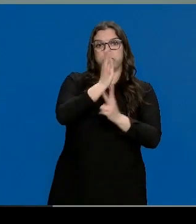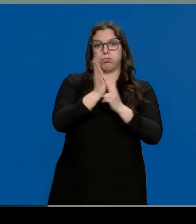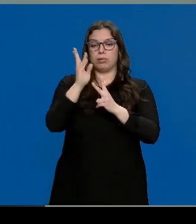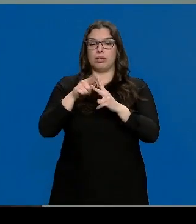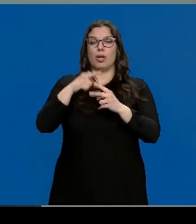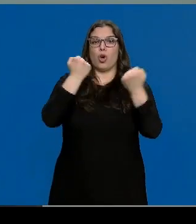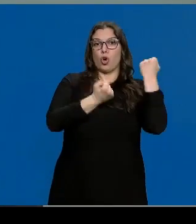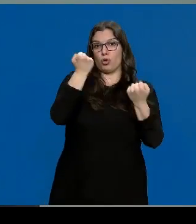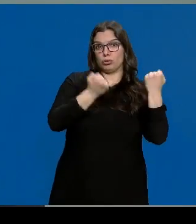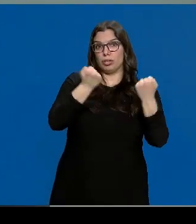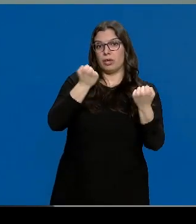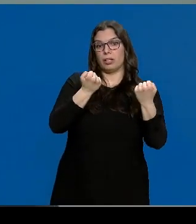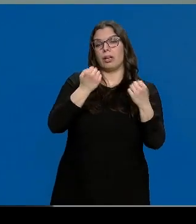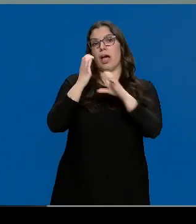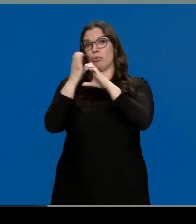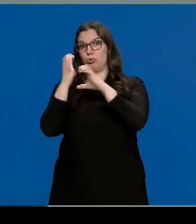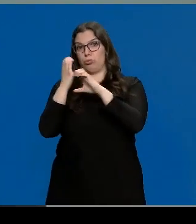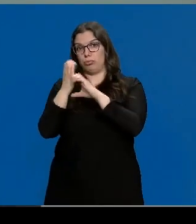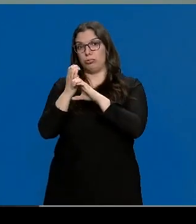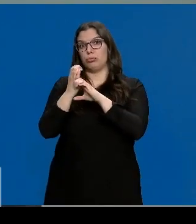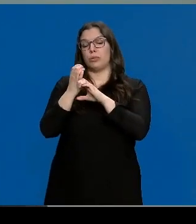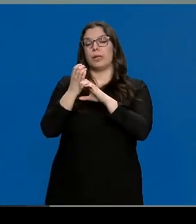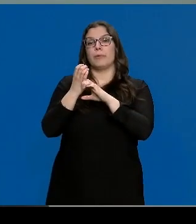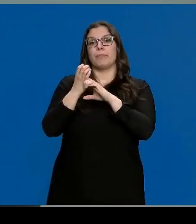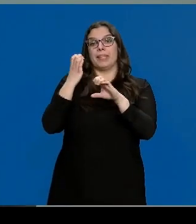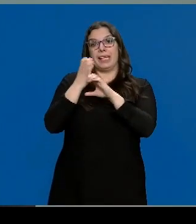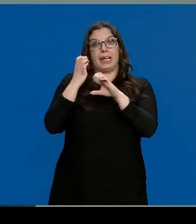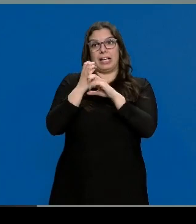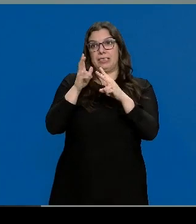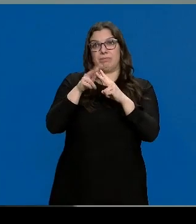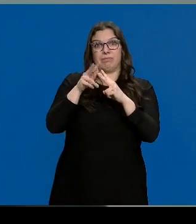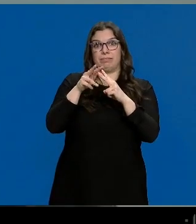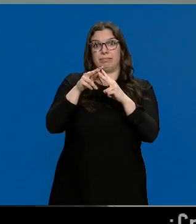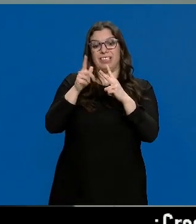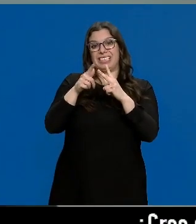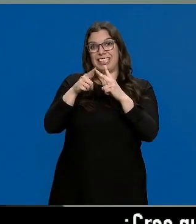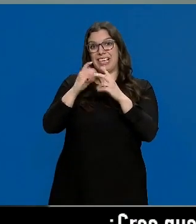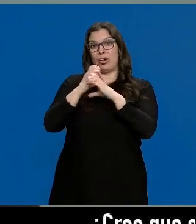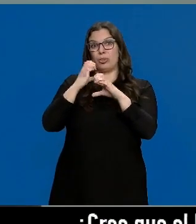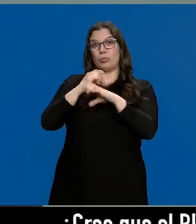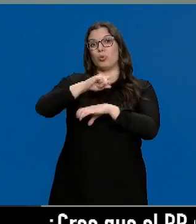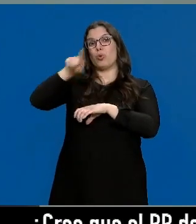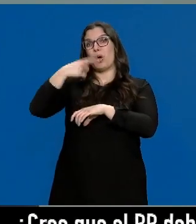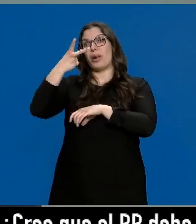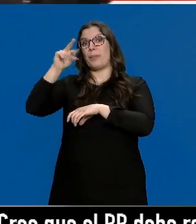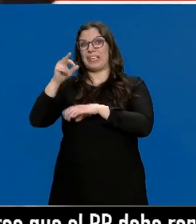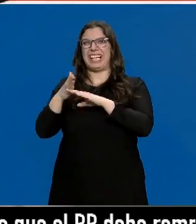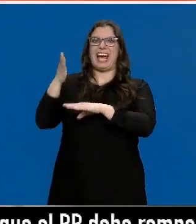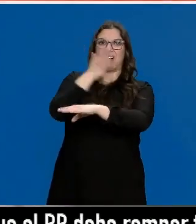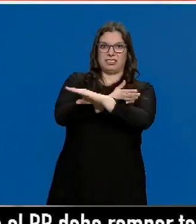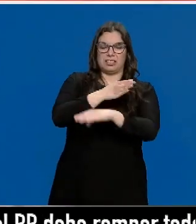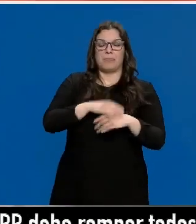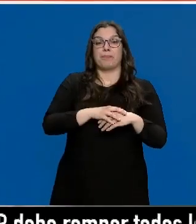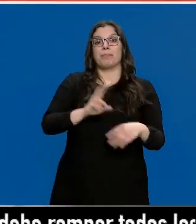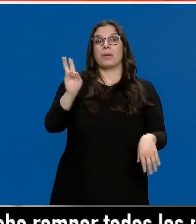coche y he ido en un autobús que sale prácticamente 1:20 antes que este.